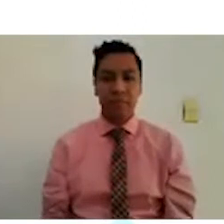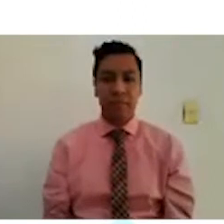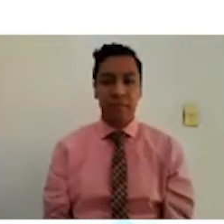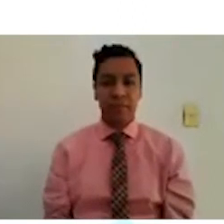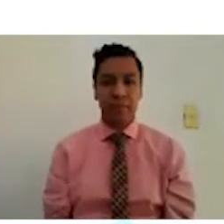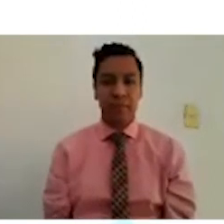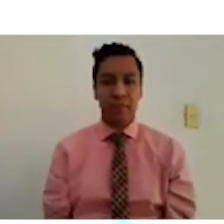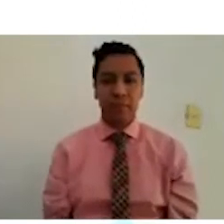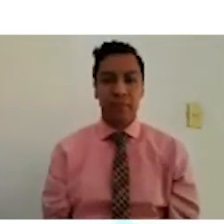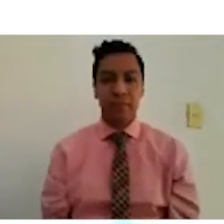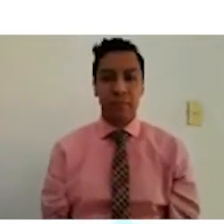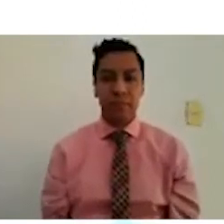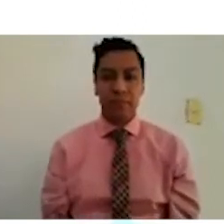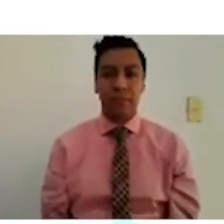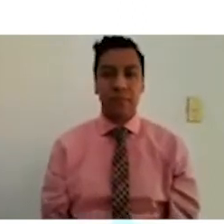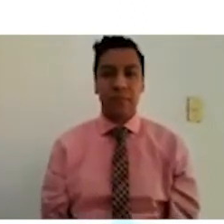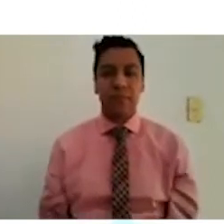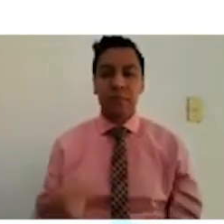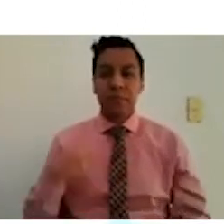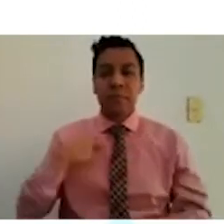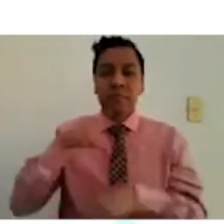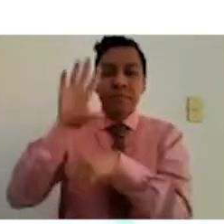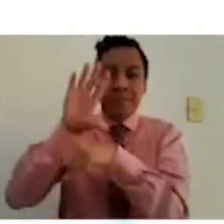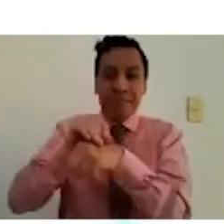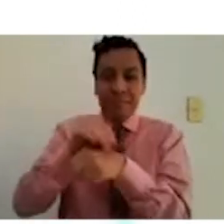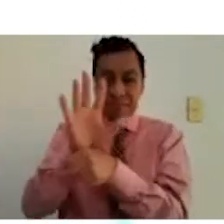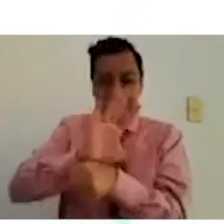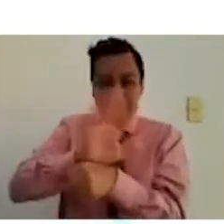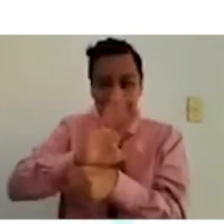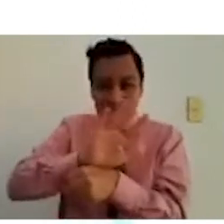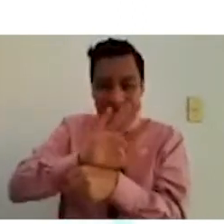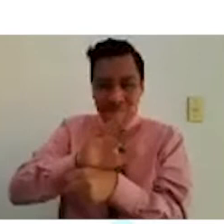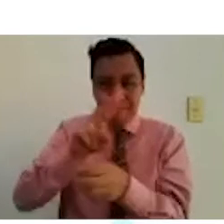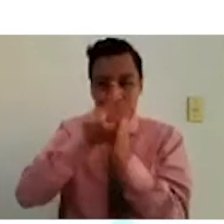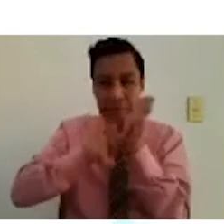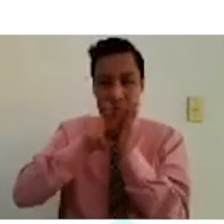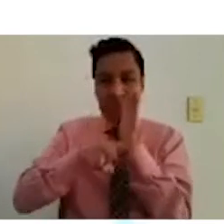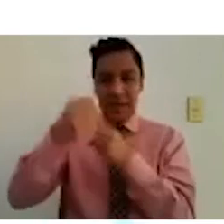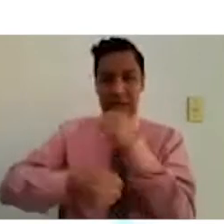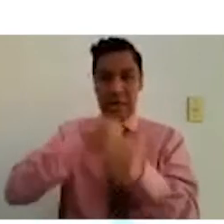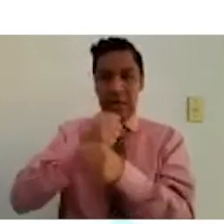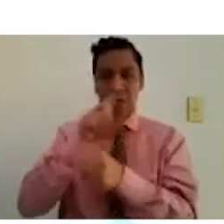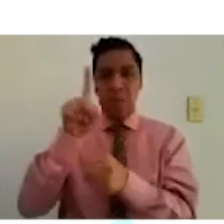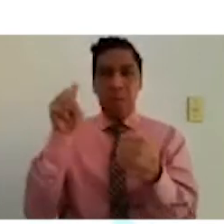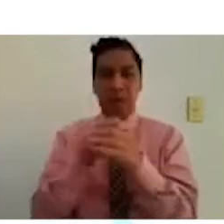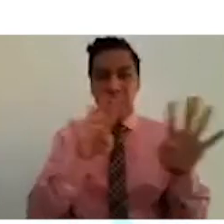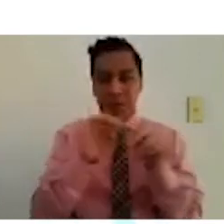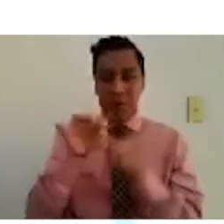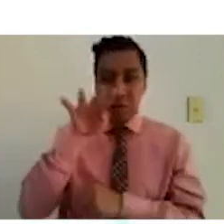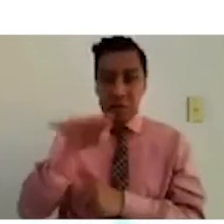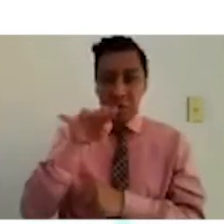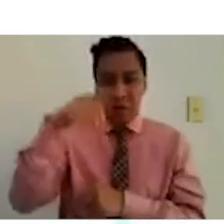pero si me lo permiten, voy a poner un fragmento de la película de Nosferatu de 1919